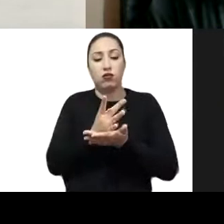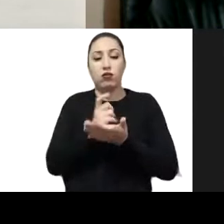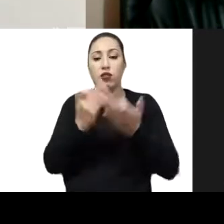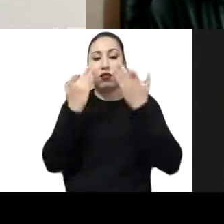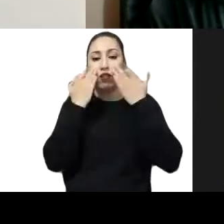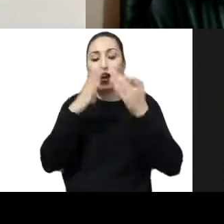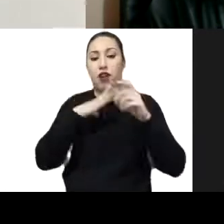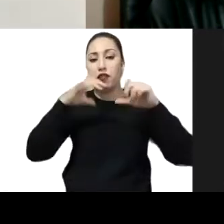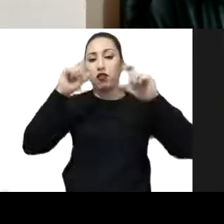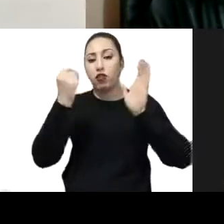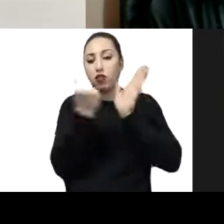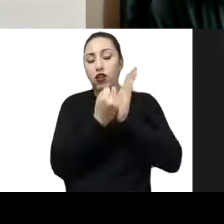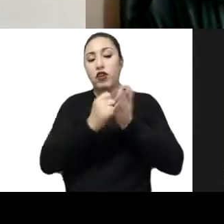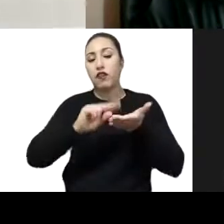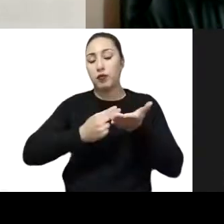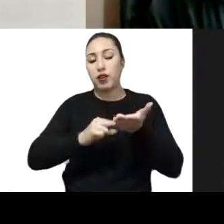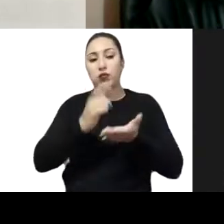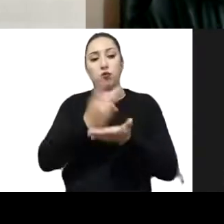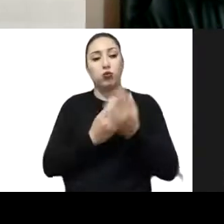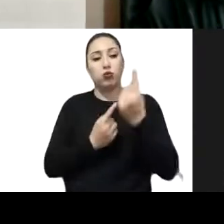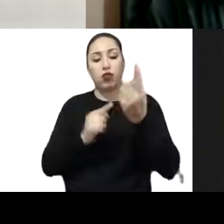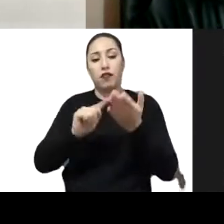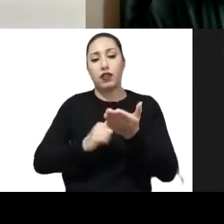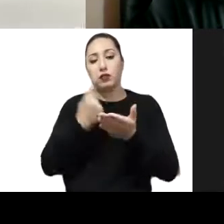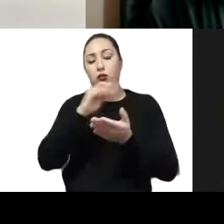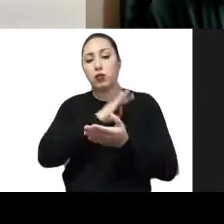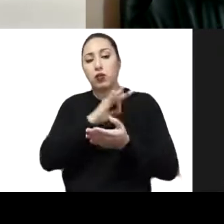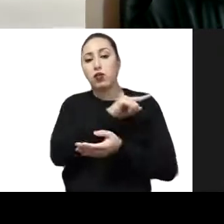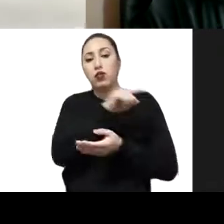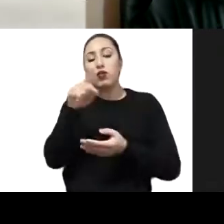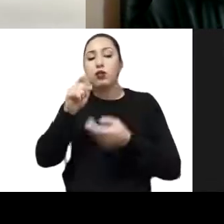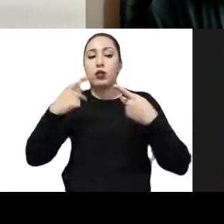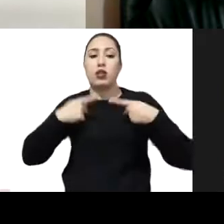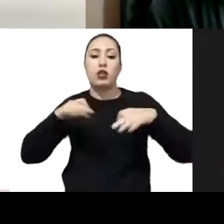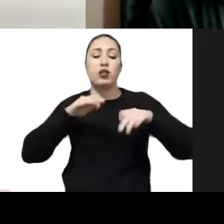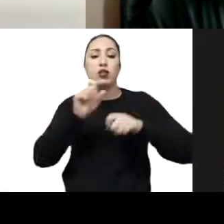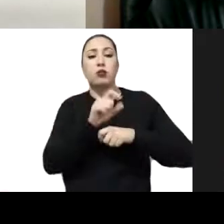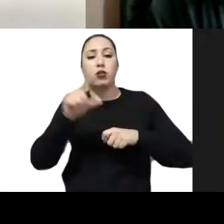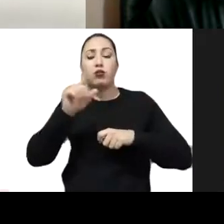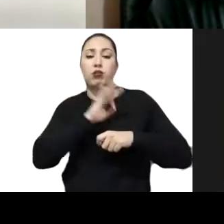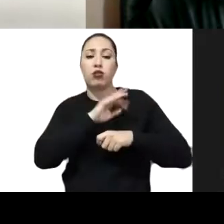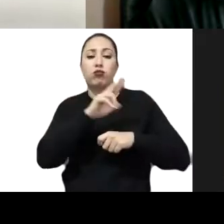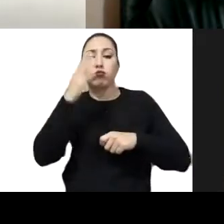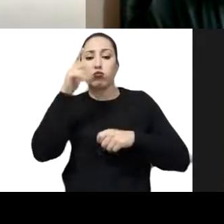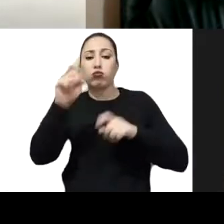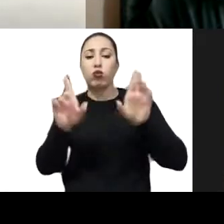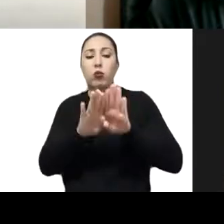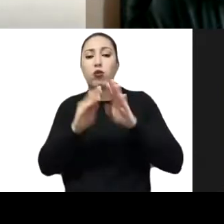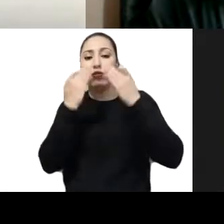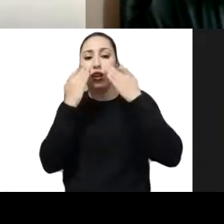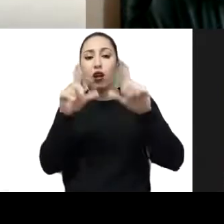con fotografía y firma para su identidad en todas sus actividades profesionales. La cédula física